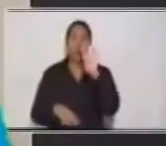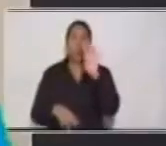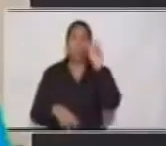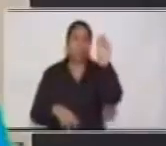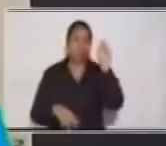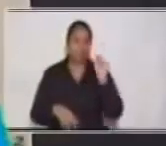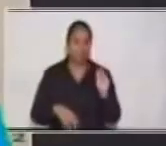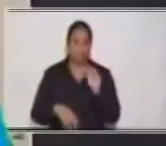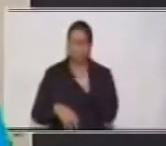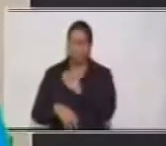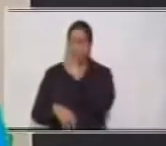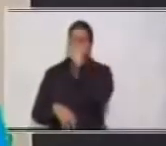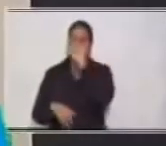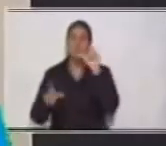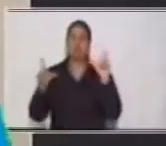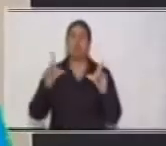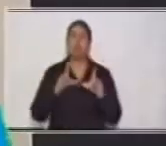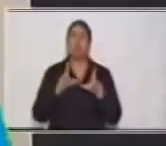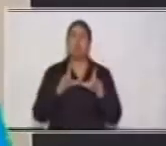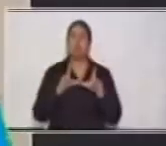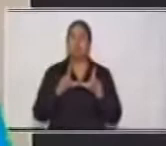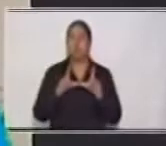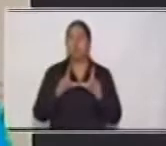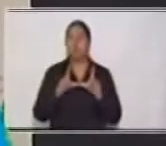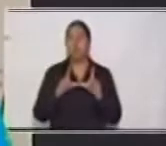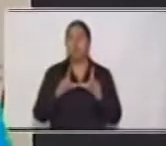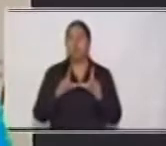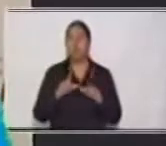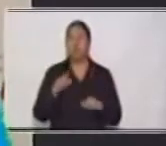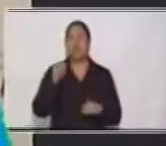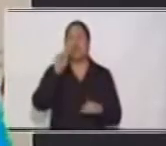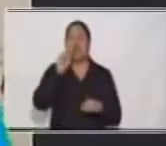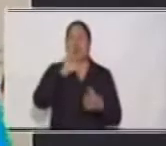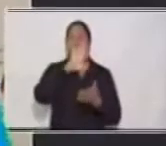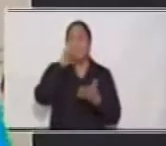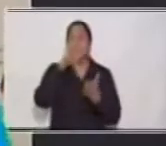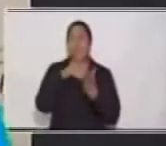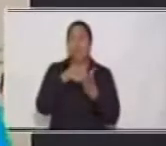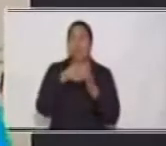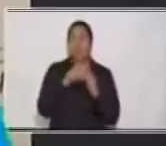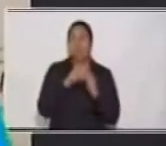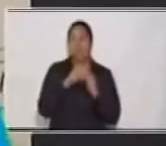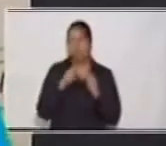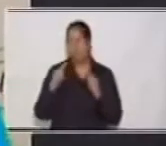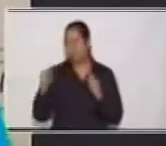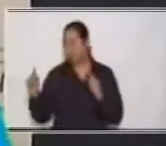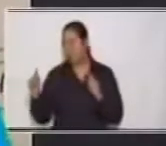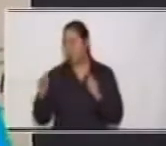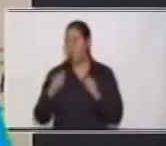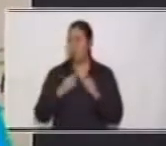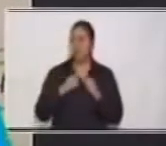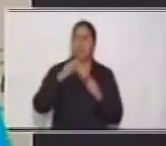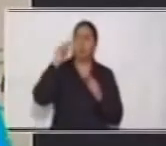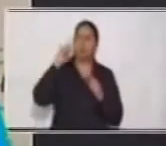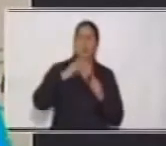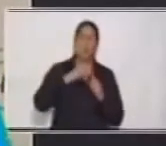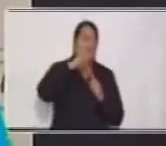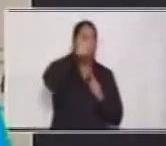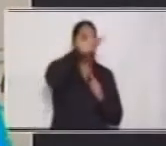cuadrito y partiendo desde el centro a la esquina de este